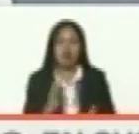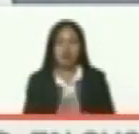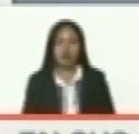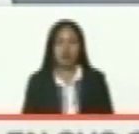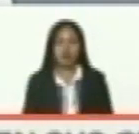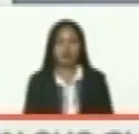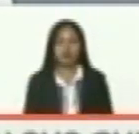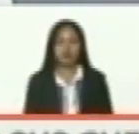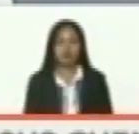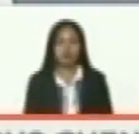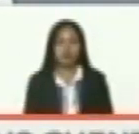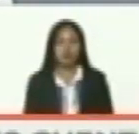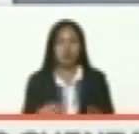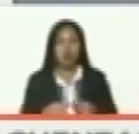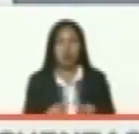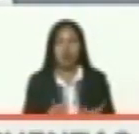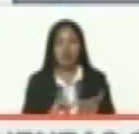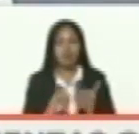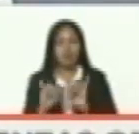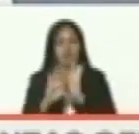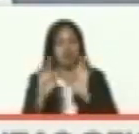Puro bla, bla, bla.